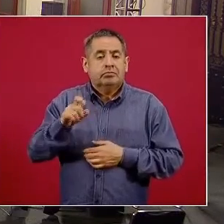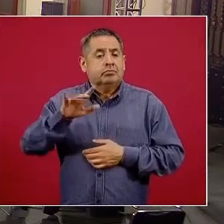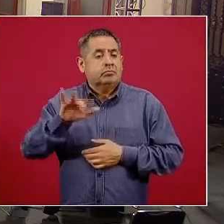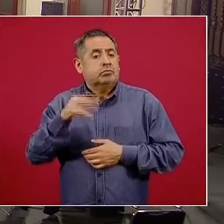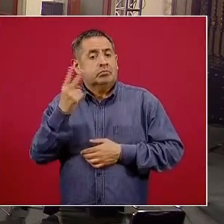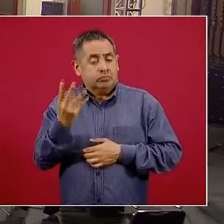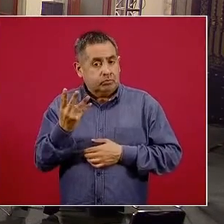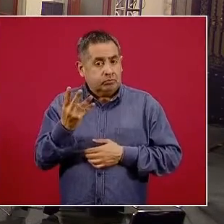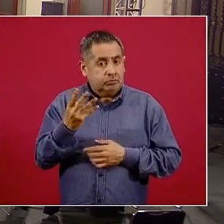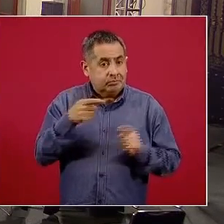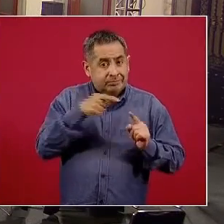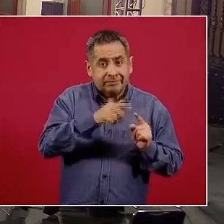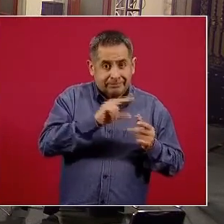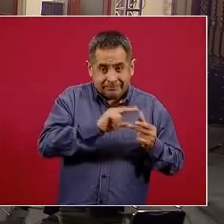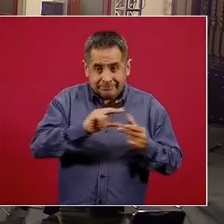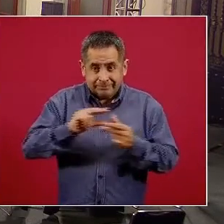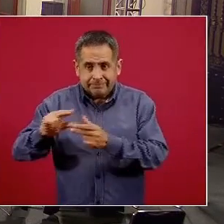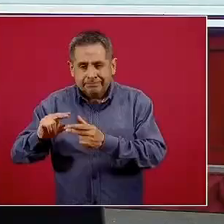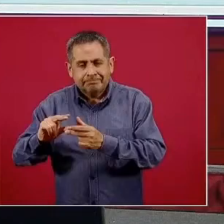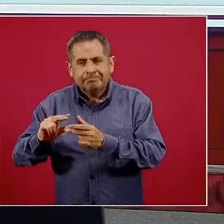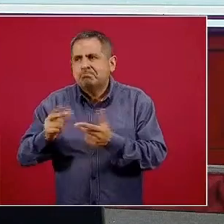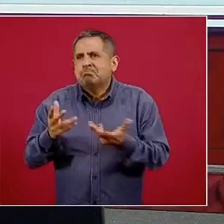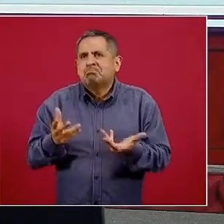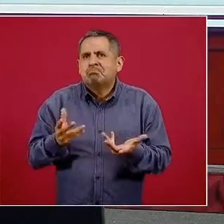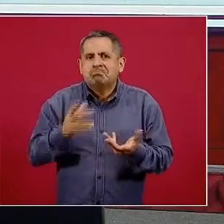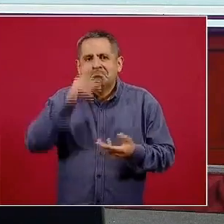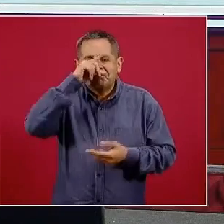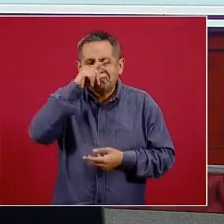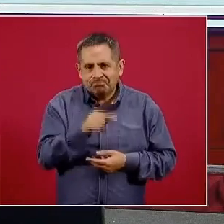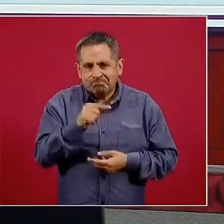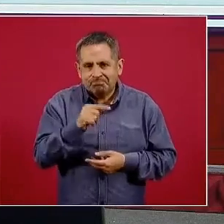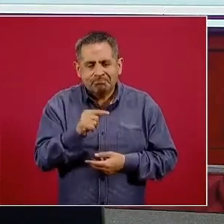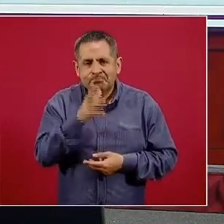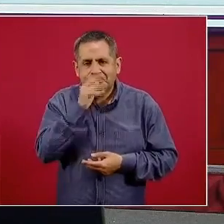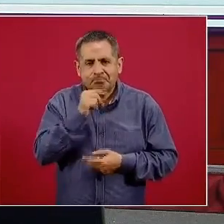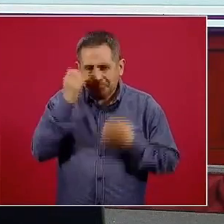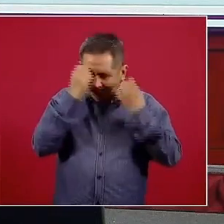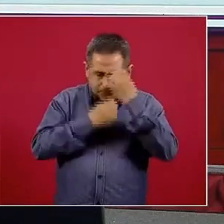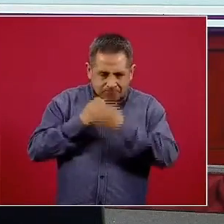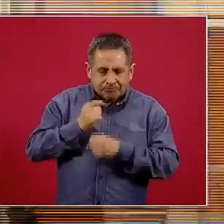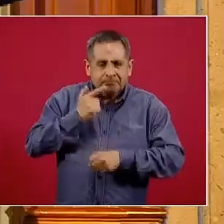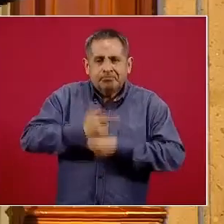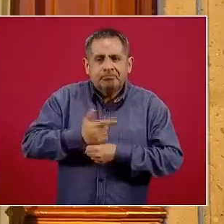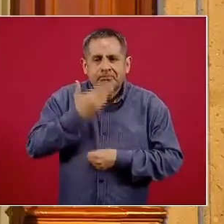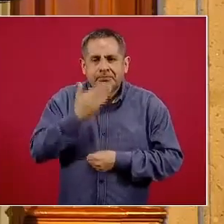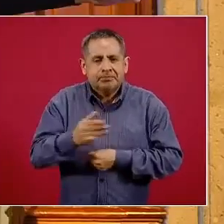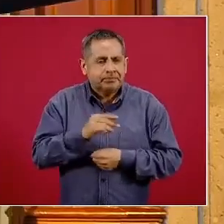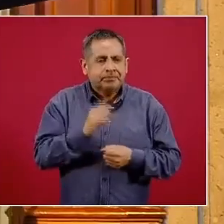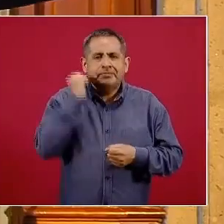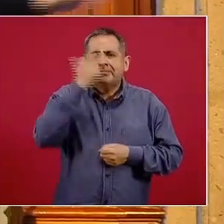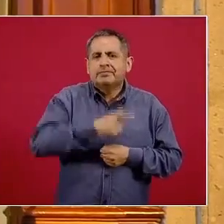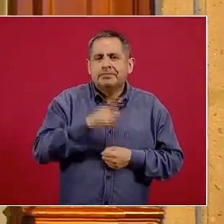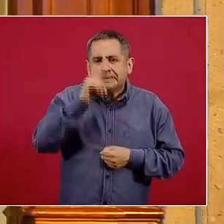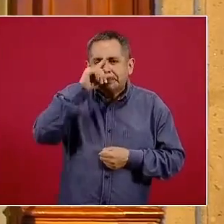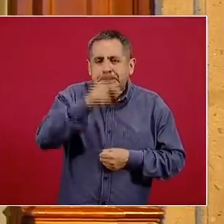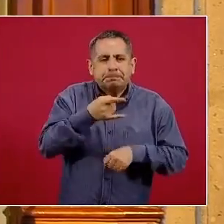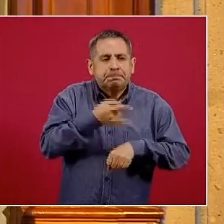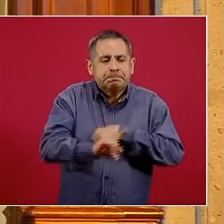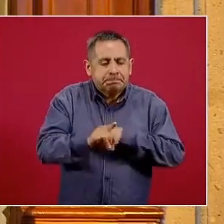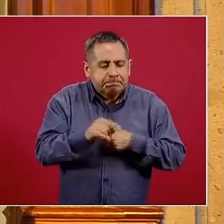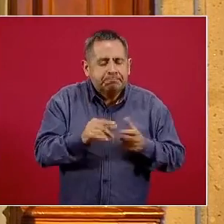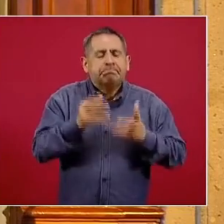88.154 de estas muestras pues no cumplieron con las características, tuvieron algunas de estas que son